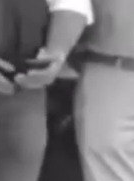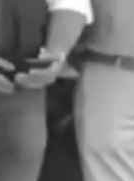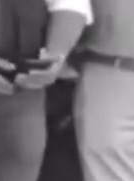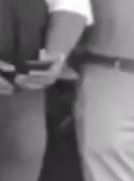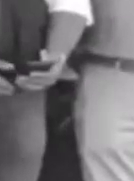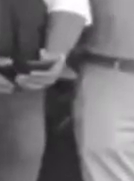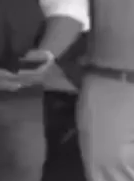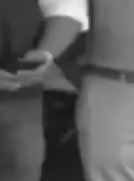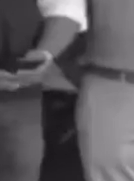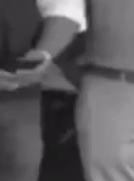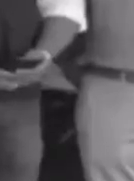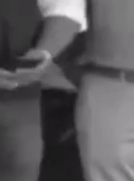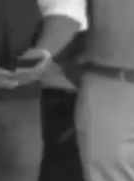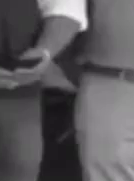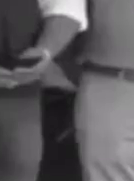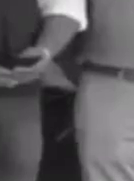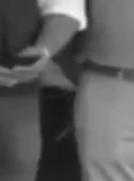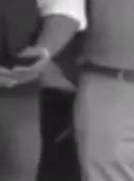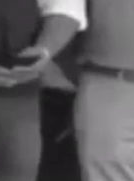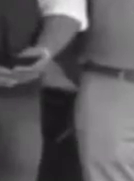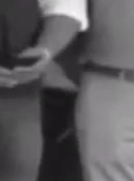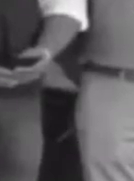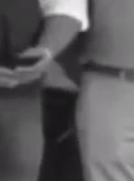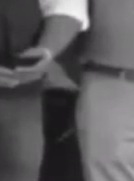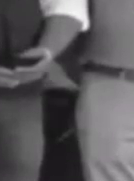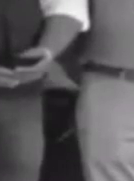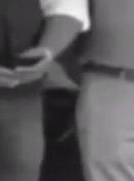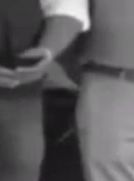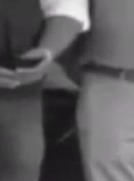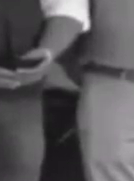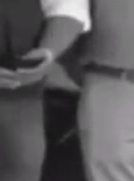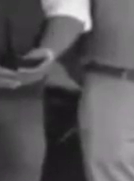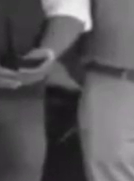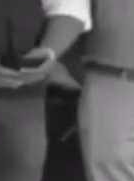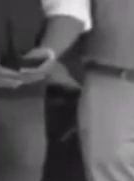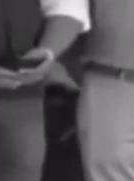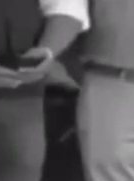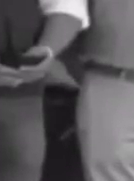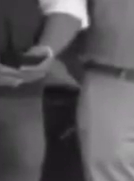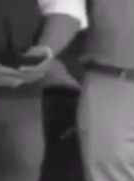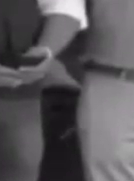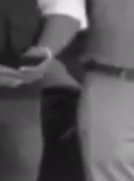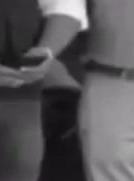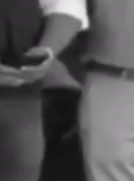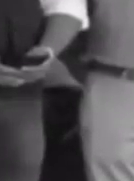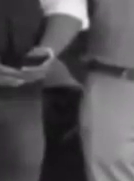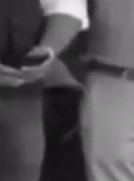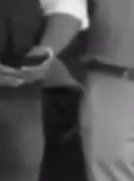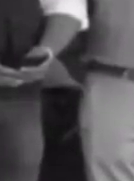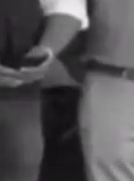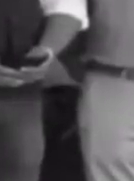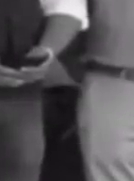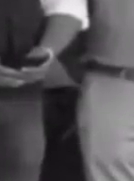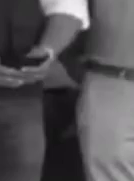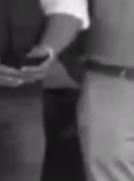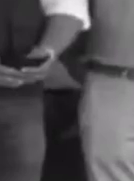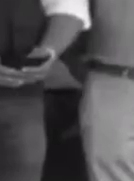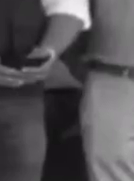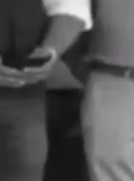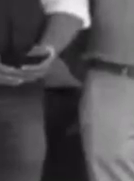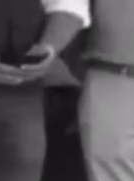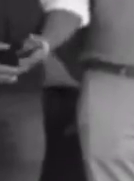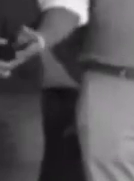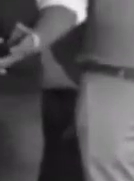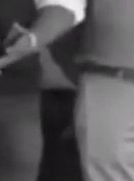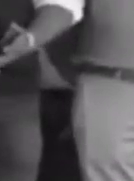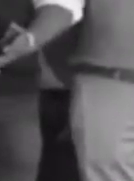al año. Vamos a acabar con la corrupción y ese dinero que ahora se va por el caño de la corrupción es